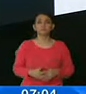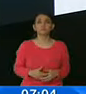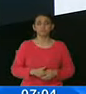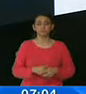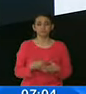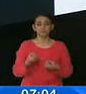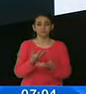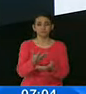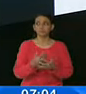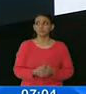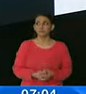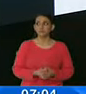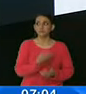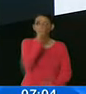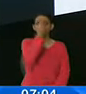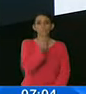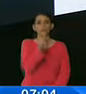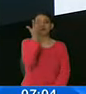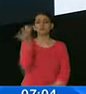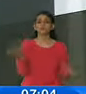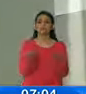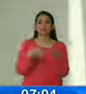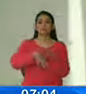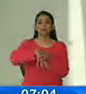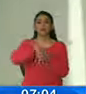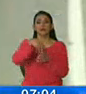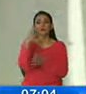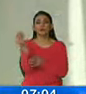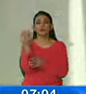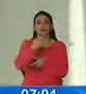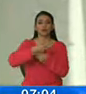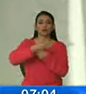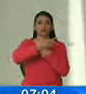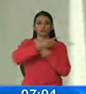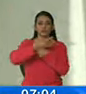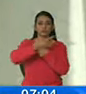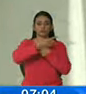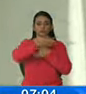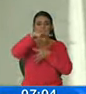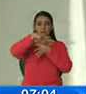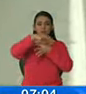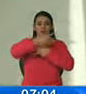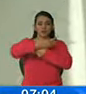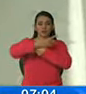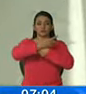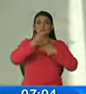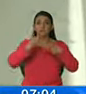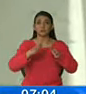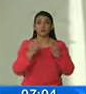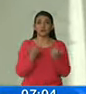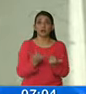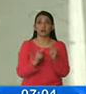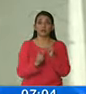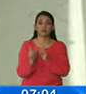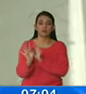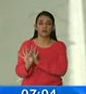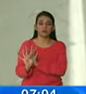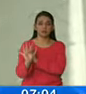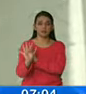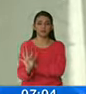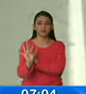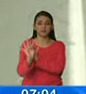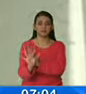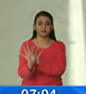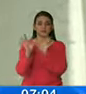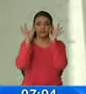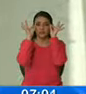adelante. Buenos días, en efecto nos encontramos en los exteriores del Consejo Nacional Electoral. A esta hora todavía permanecen simpatizantes de la Alianza